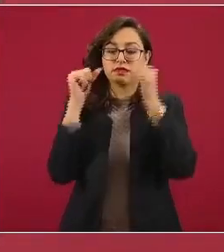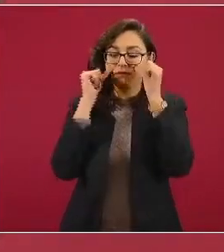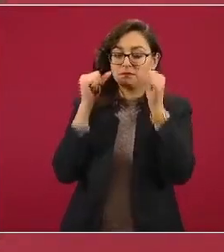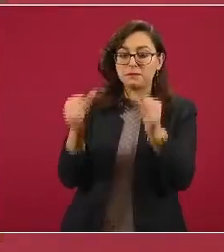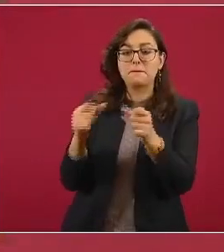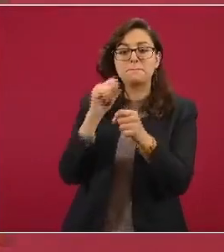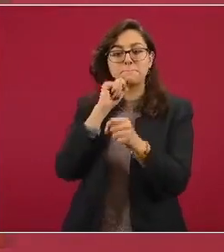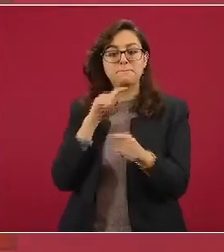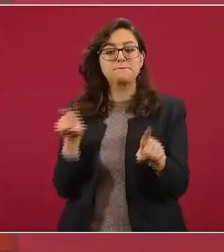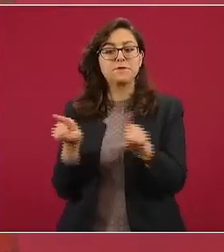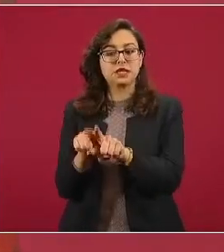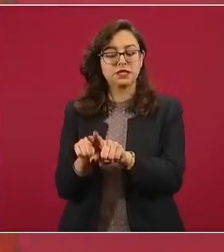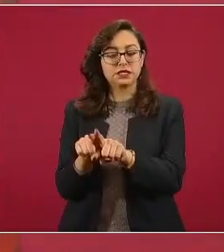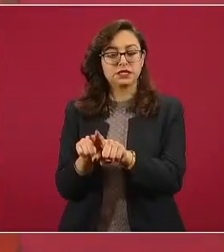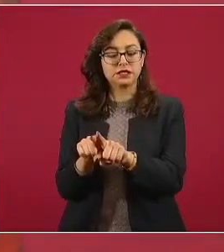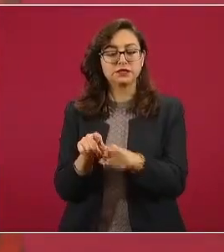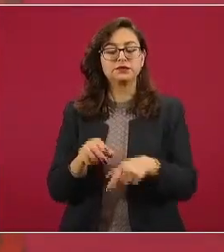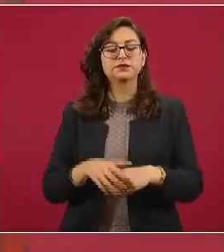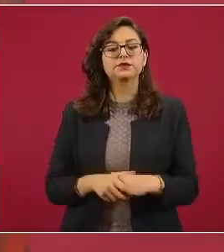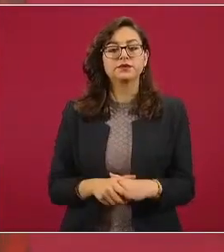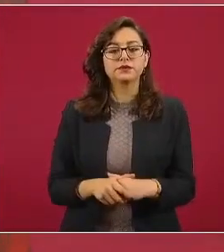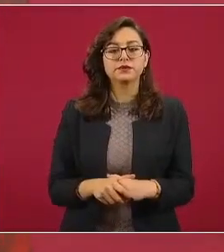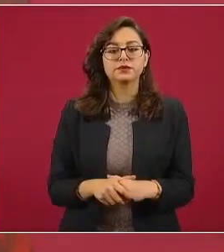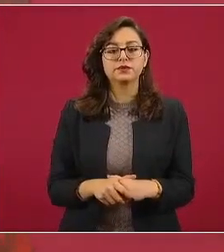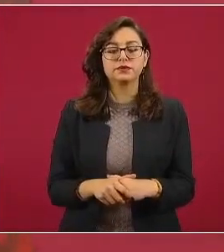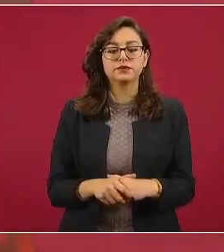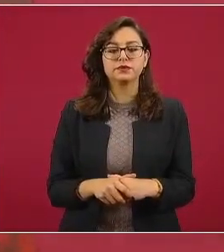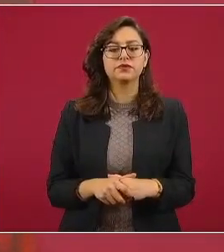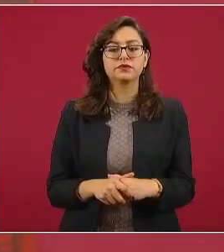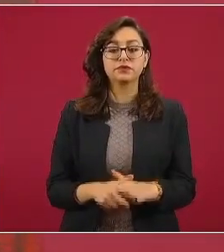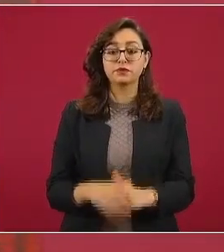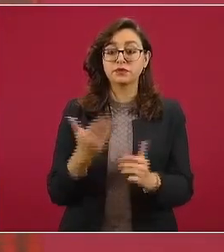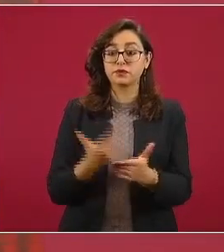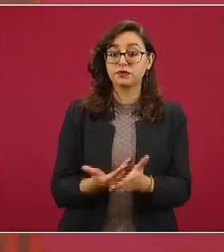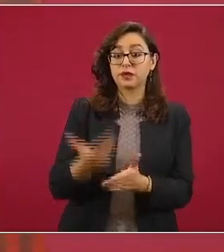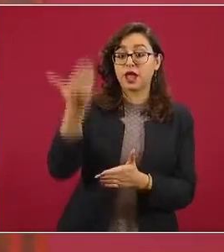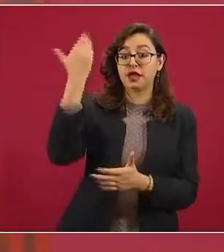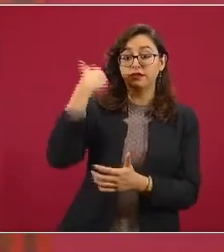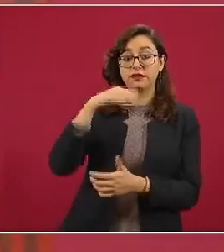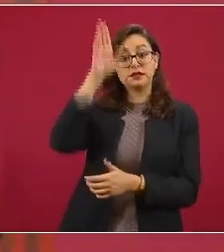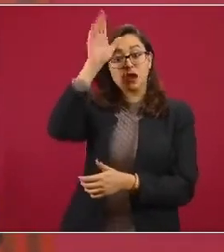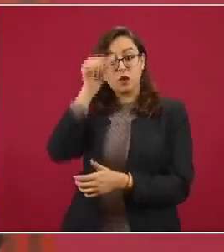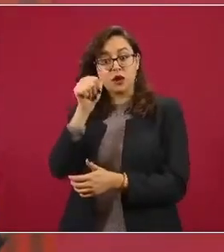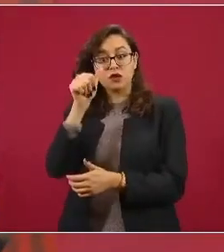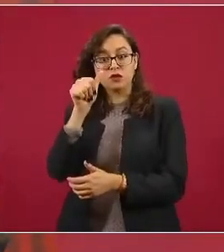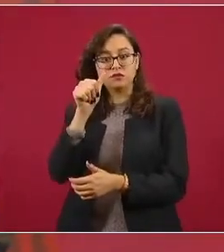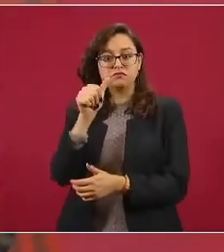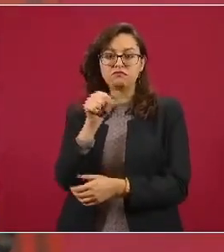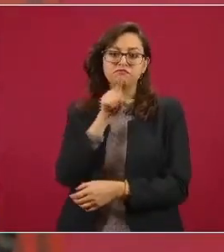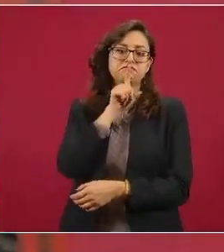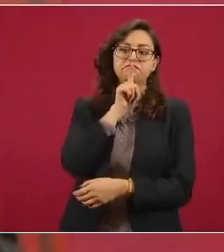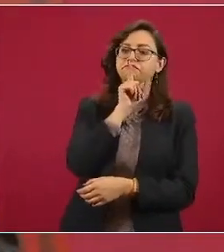Esto no se contempló en la primera etapa del convenio.